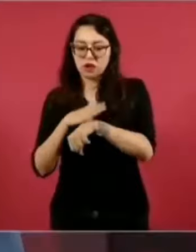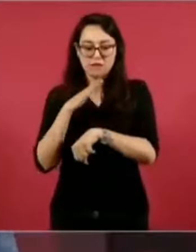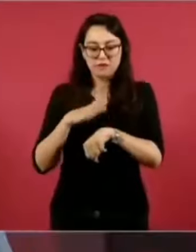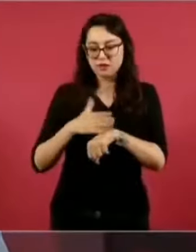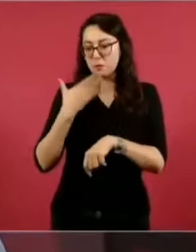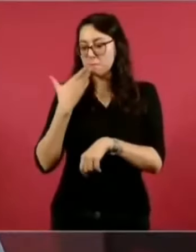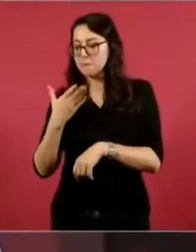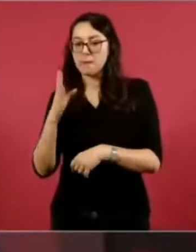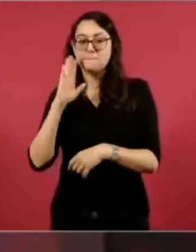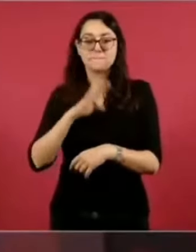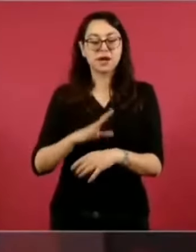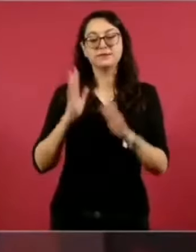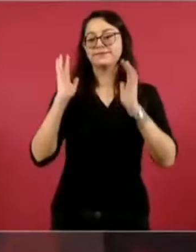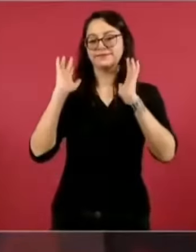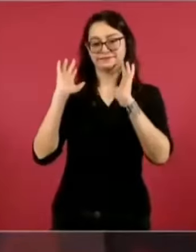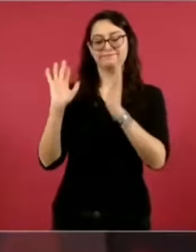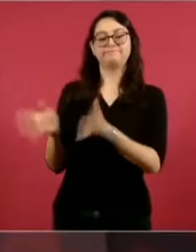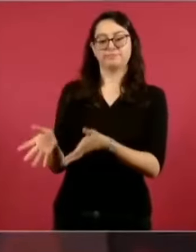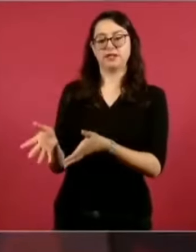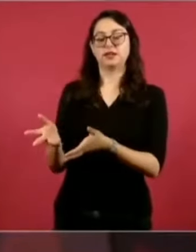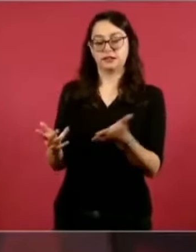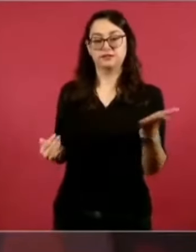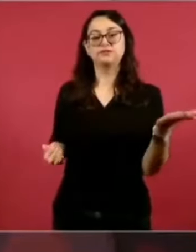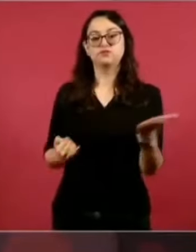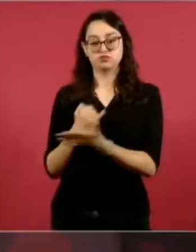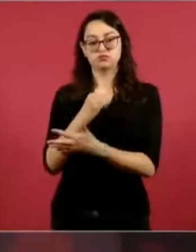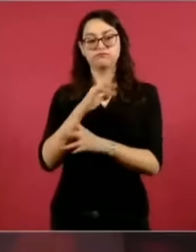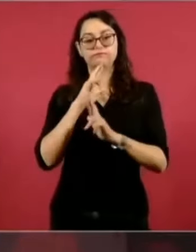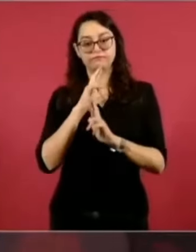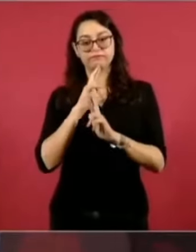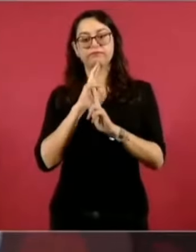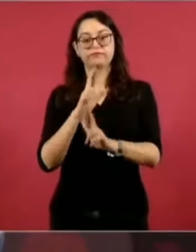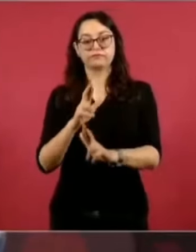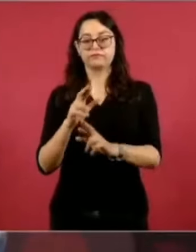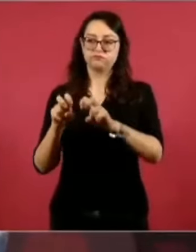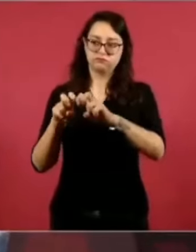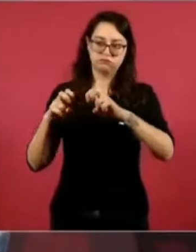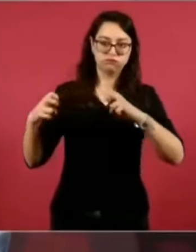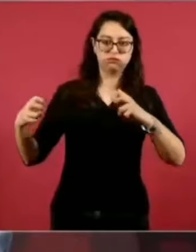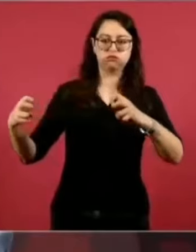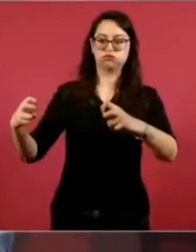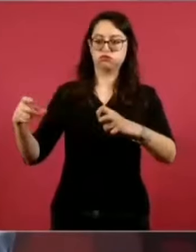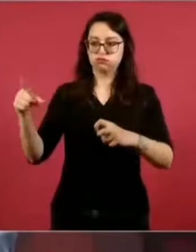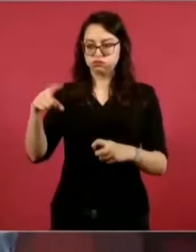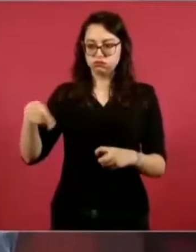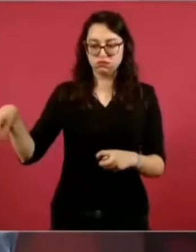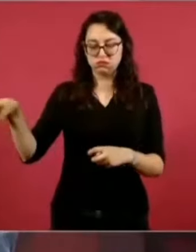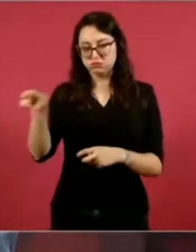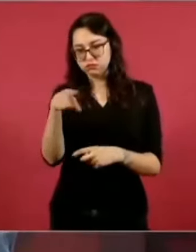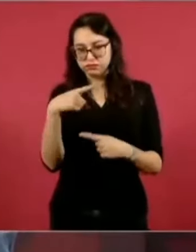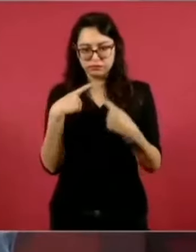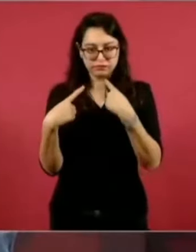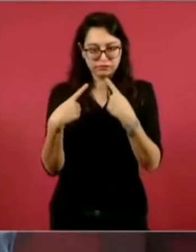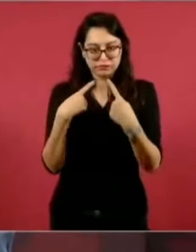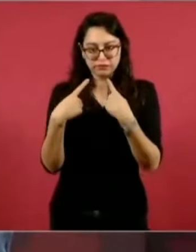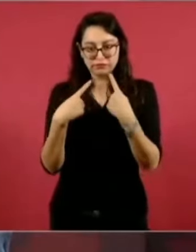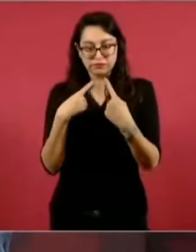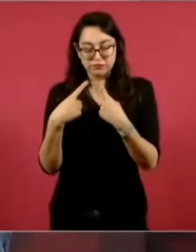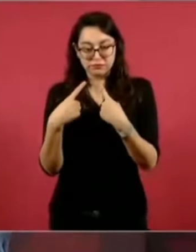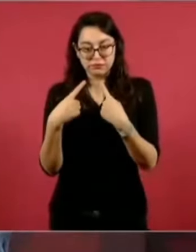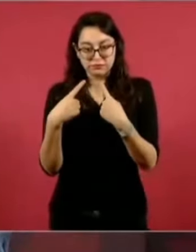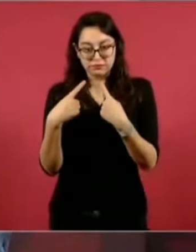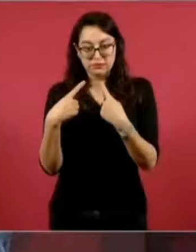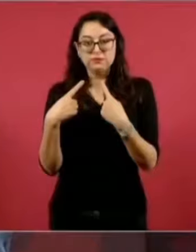ministros, en este caso magistrados del tribunal, y ya